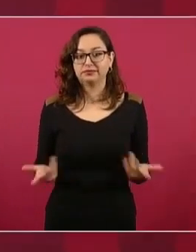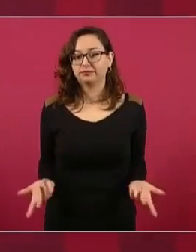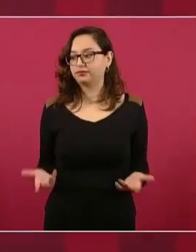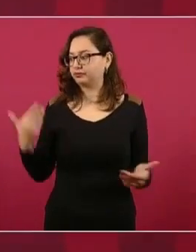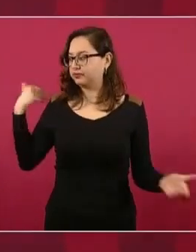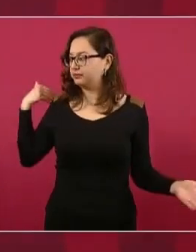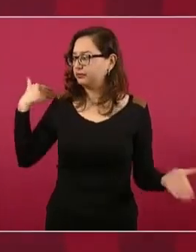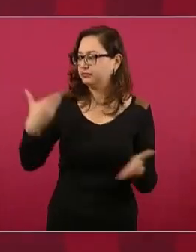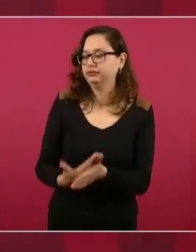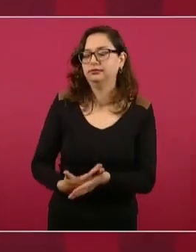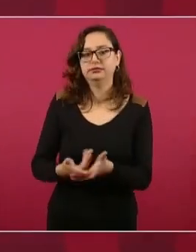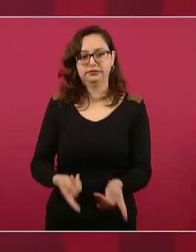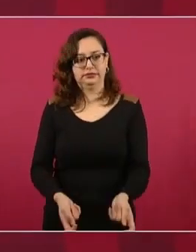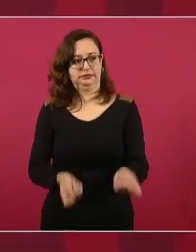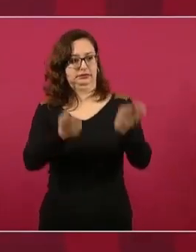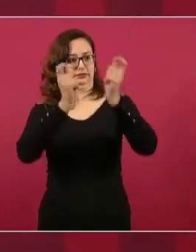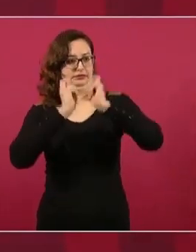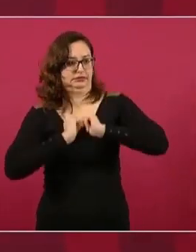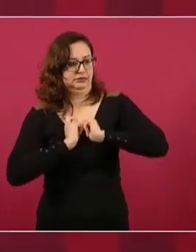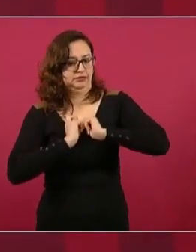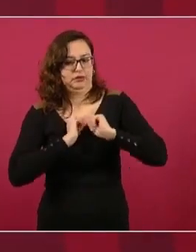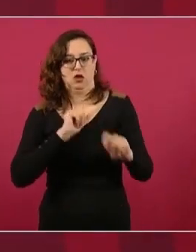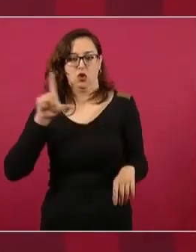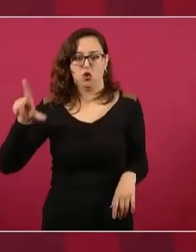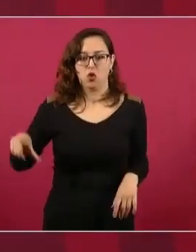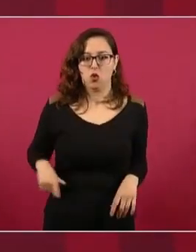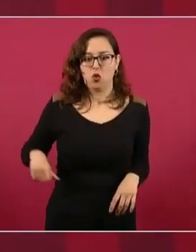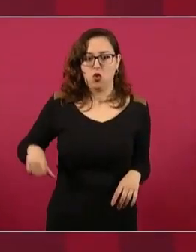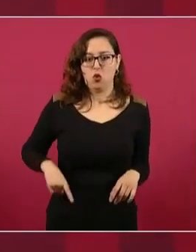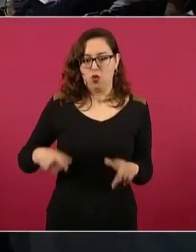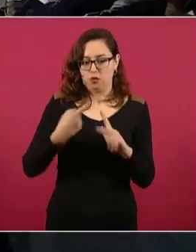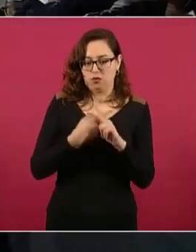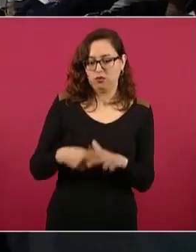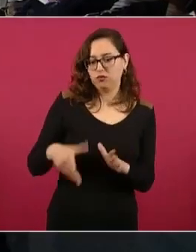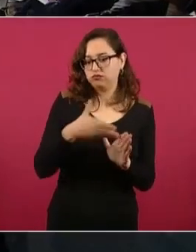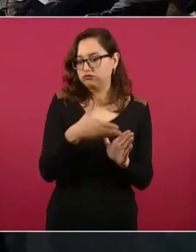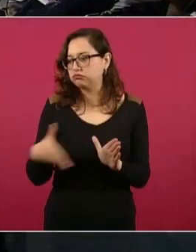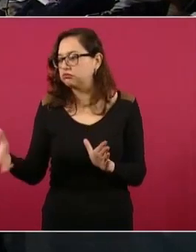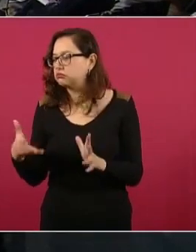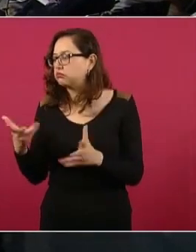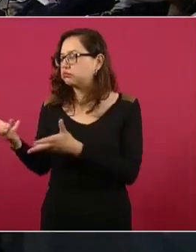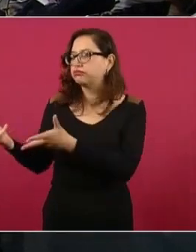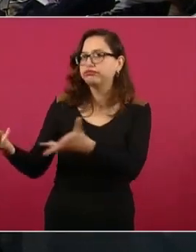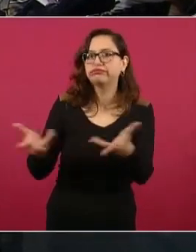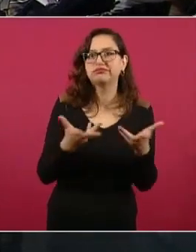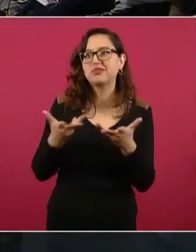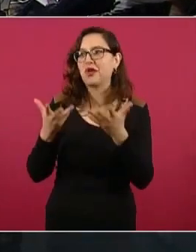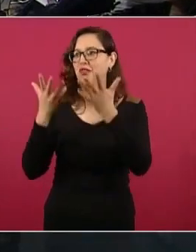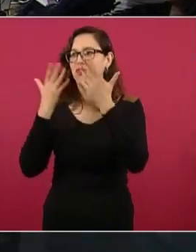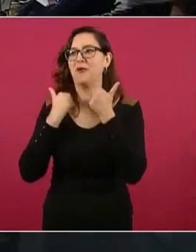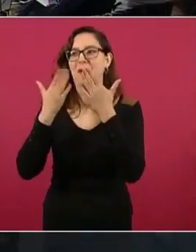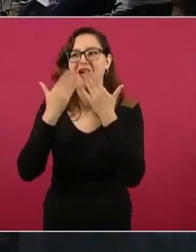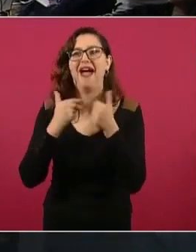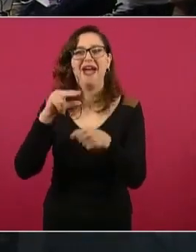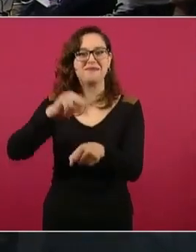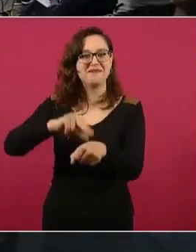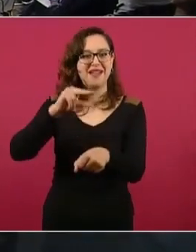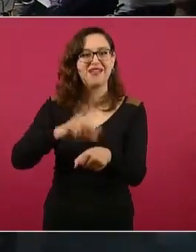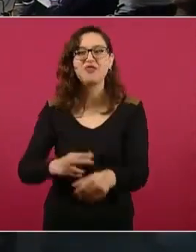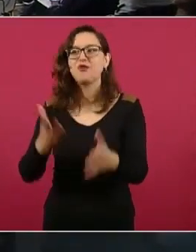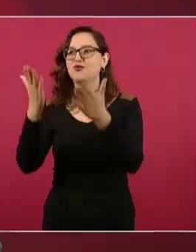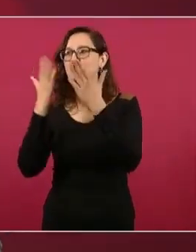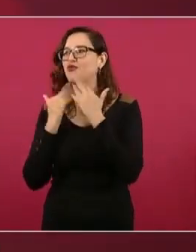no hay cantidad suficiente, ya lo ha mencionado el presidente muchas veces, de médicas y médicos, o de instalaciones físicas,